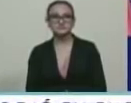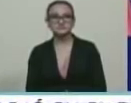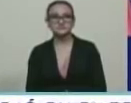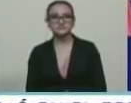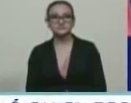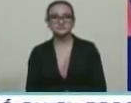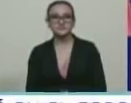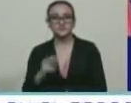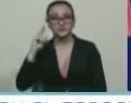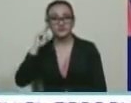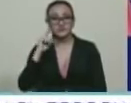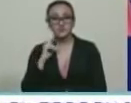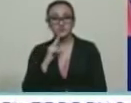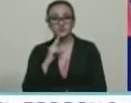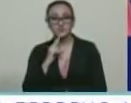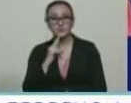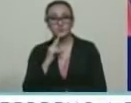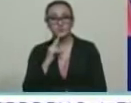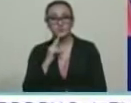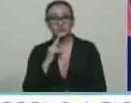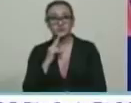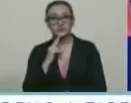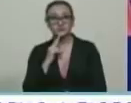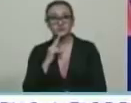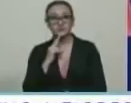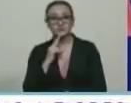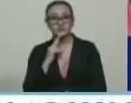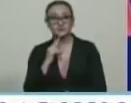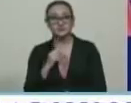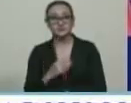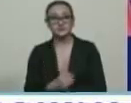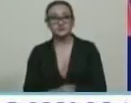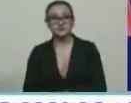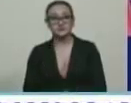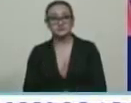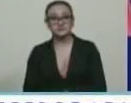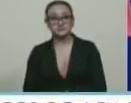Simón Bolívar, Simón Bolívar, después de